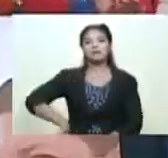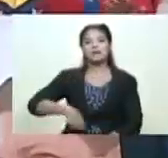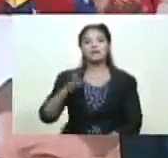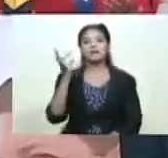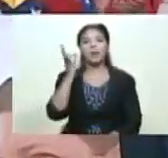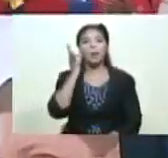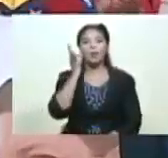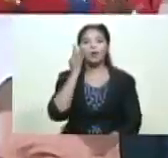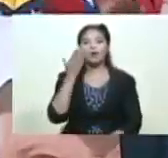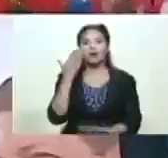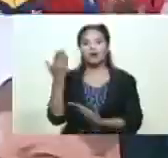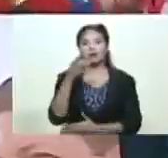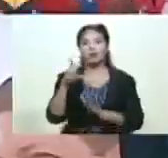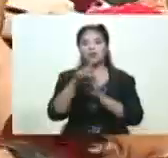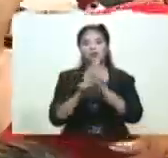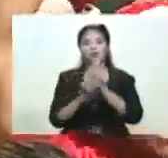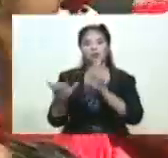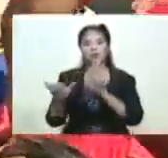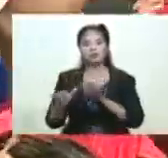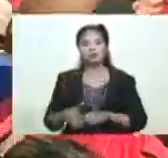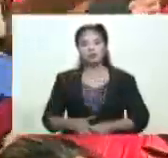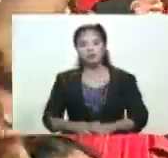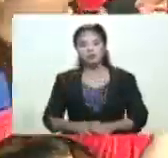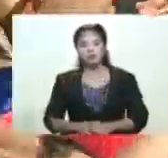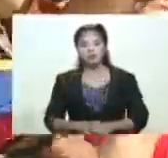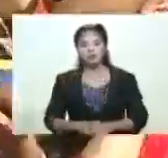Nacional Constituyente.